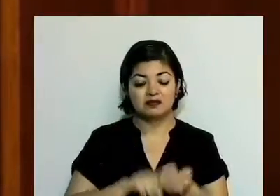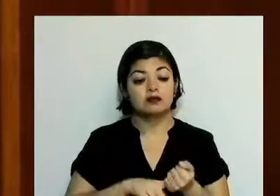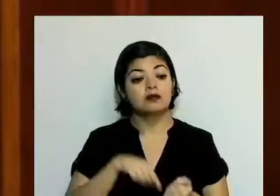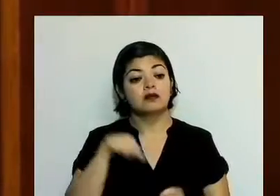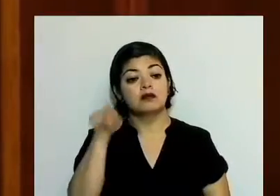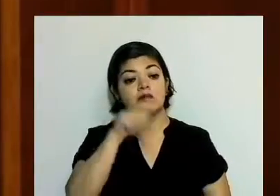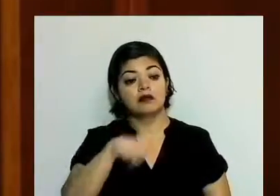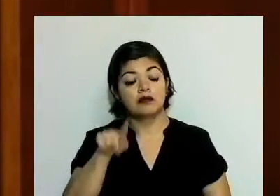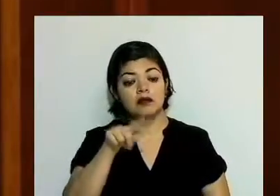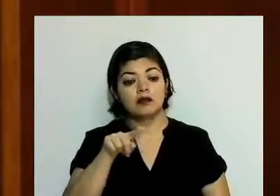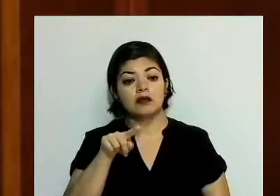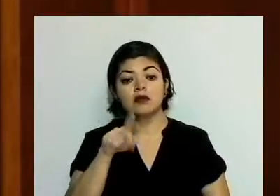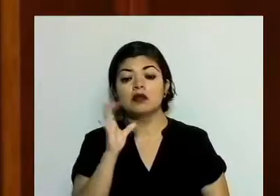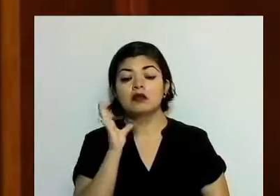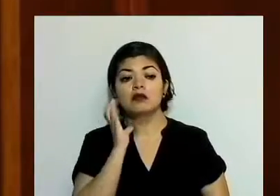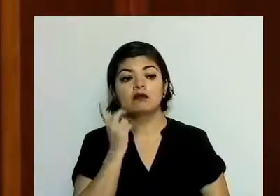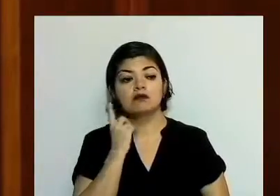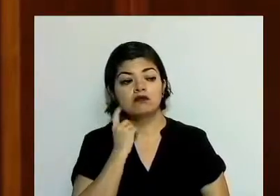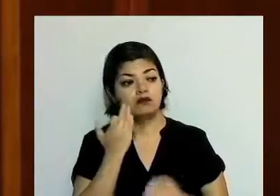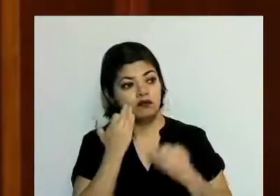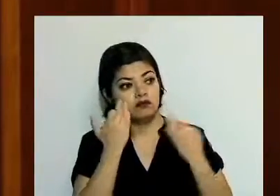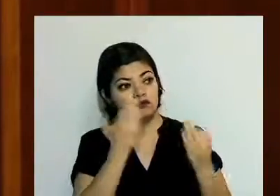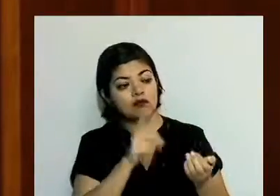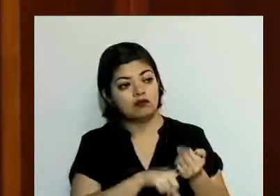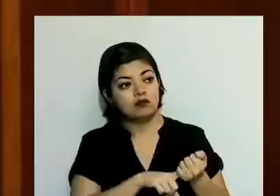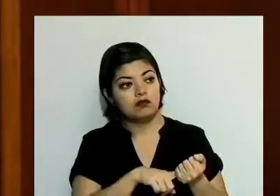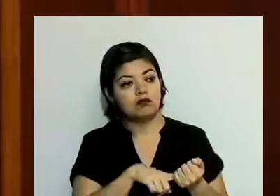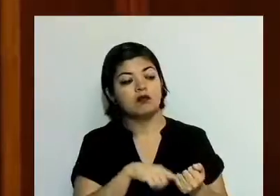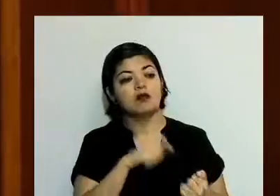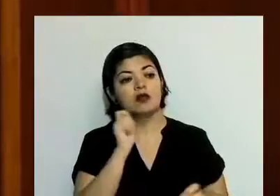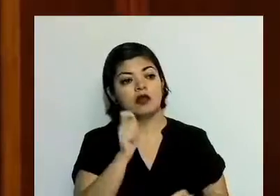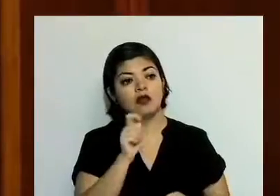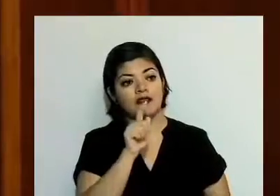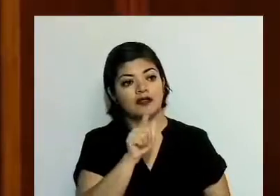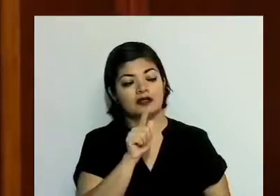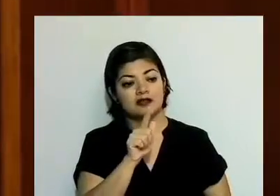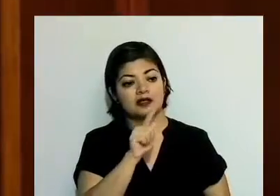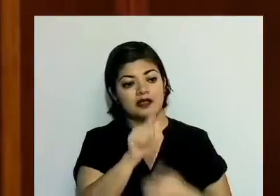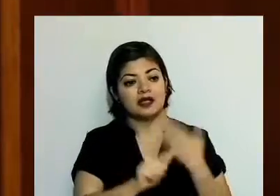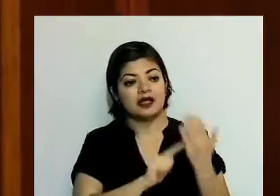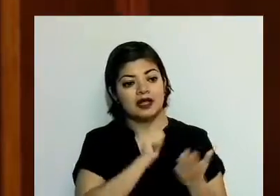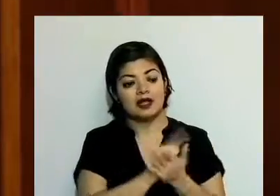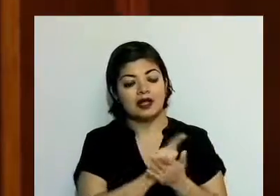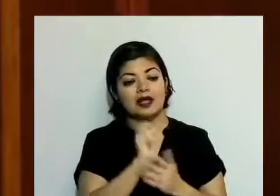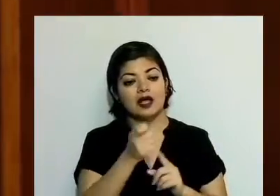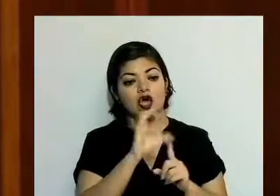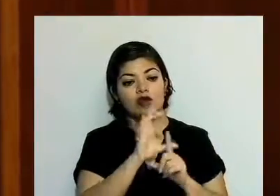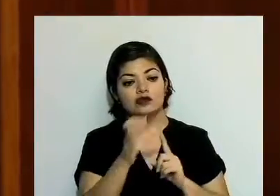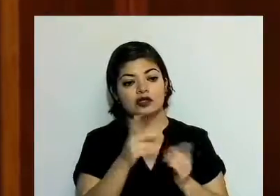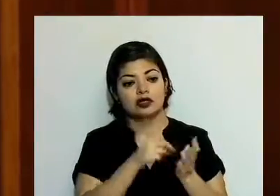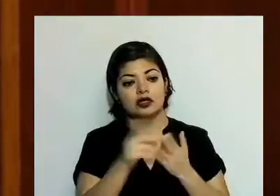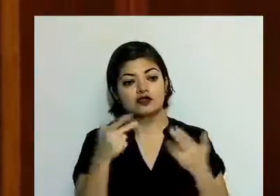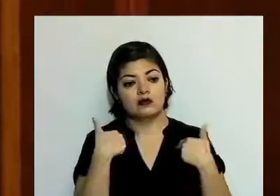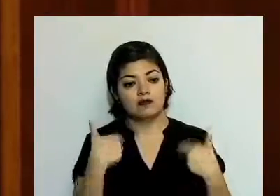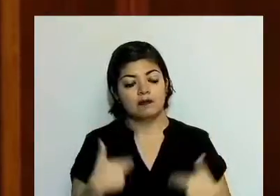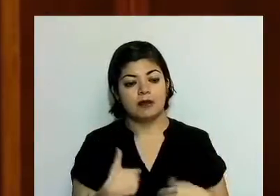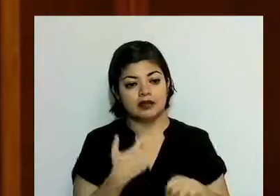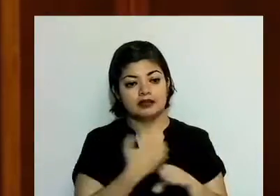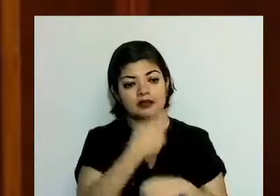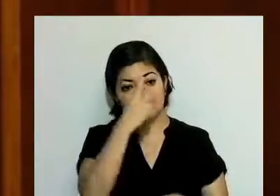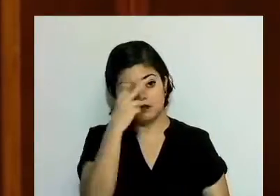los requisitos establecidos en el artículo 17 de la Ley de la Comisión de Derechos Humanos del Estado de